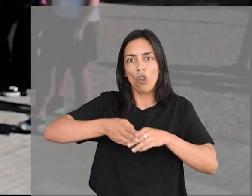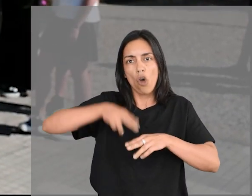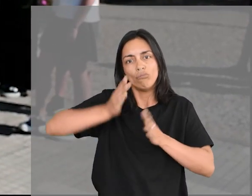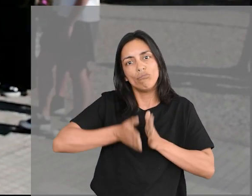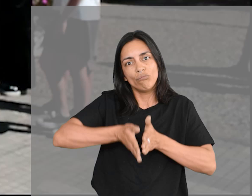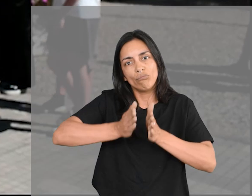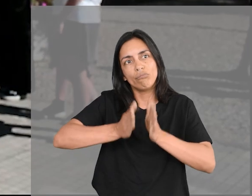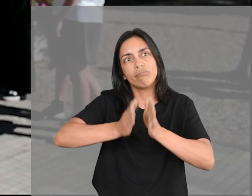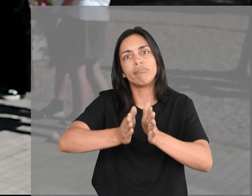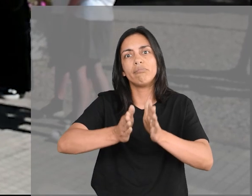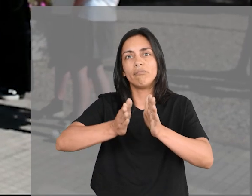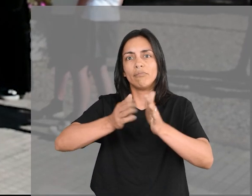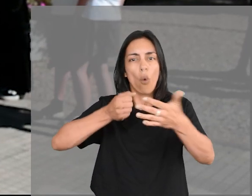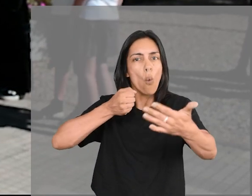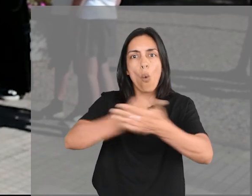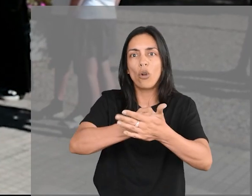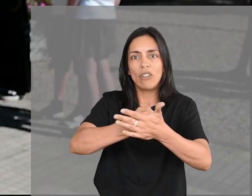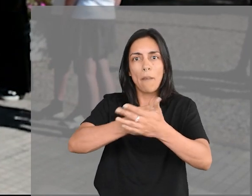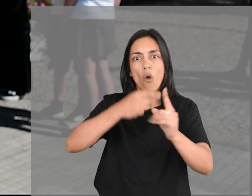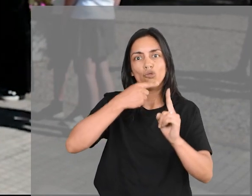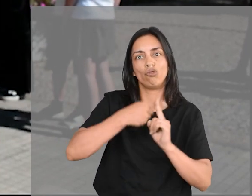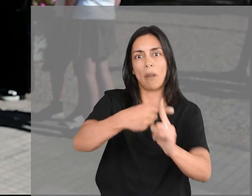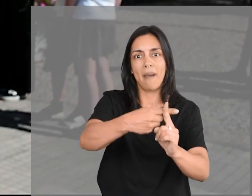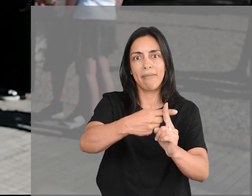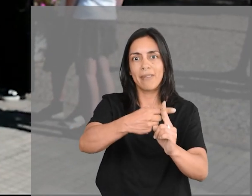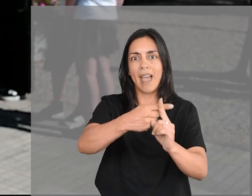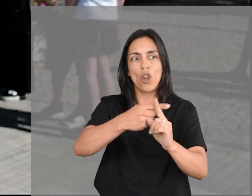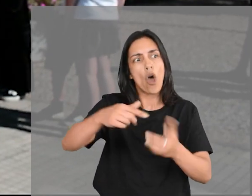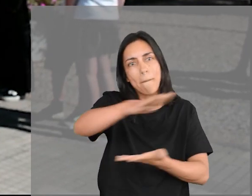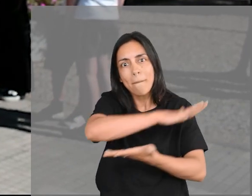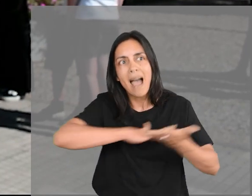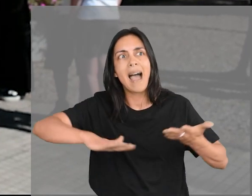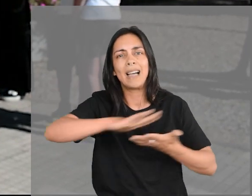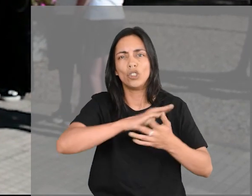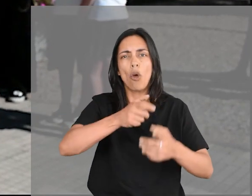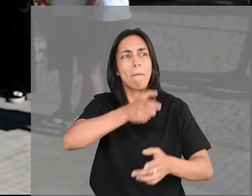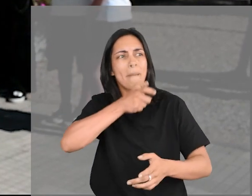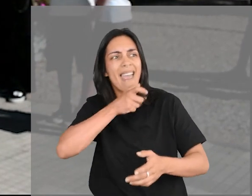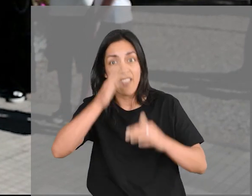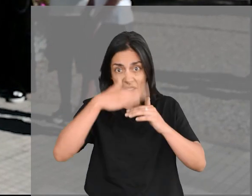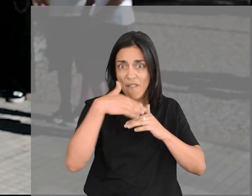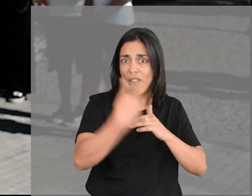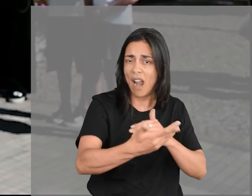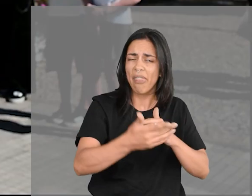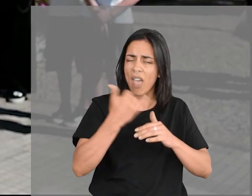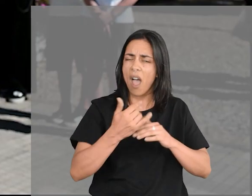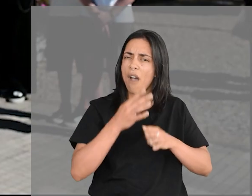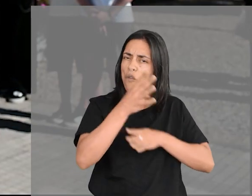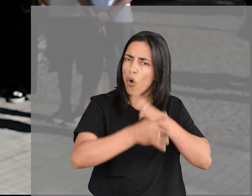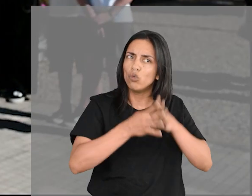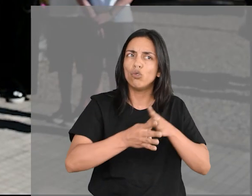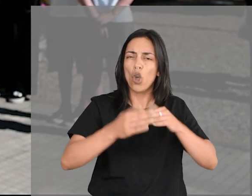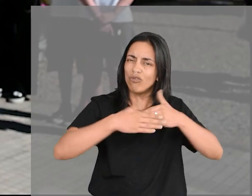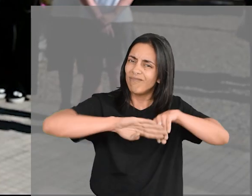esa calle y desemboca al cementerio. Y tanto como el estilibato, todo el espacio que hay de piedras enfrente al cementerio cumple la misma función de